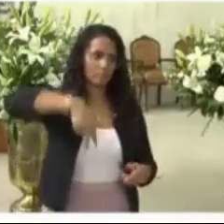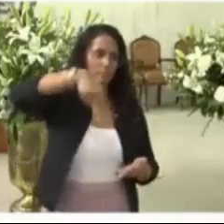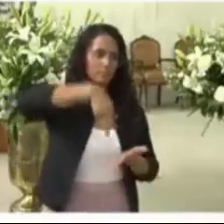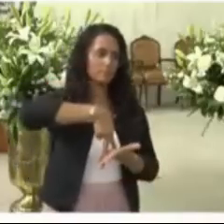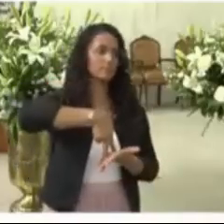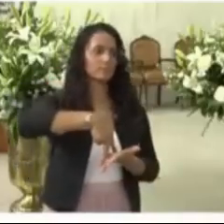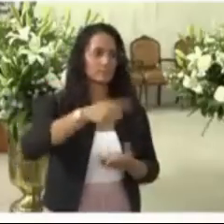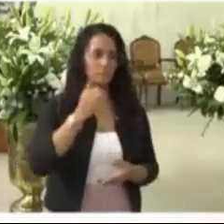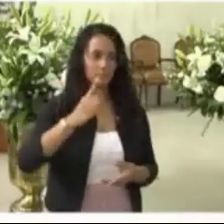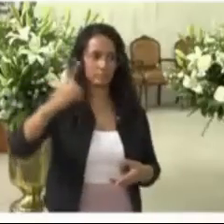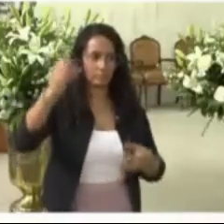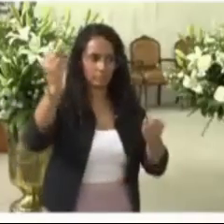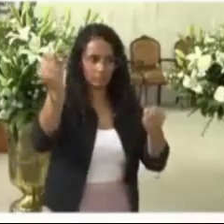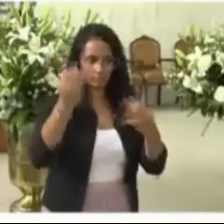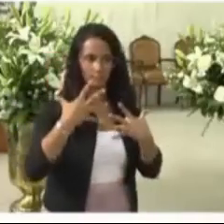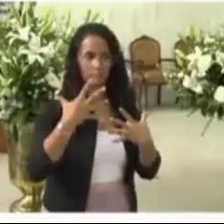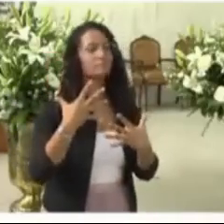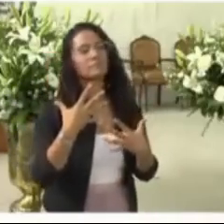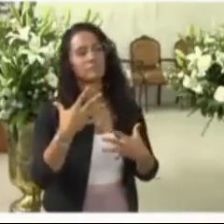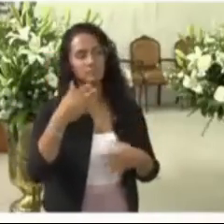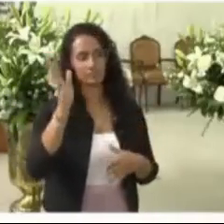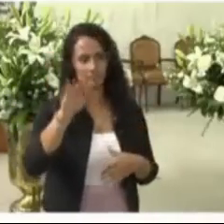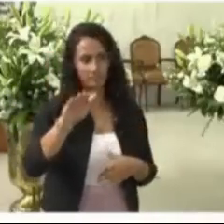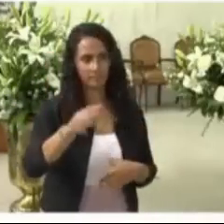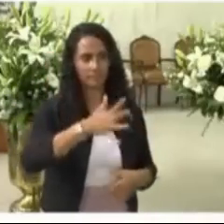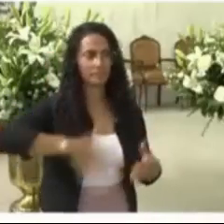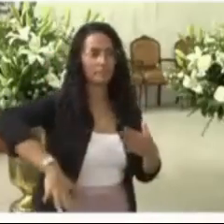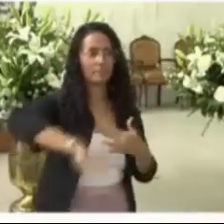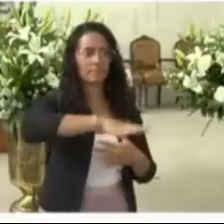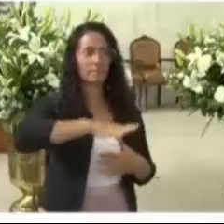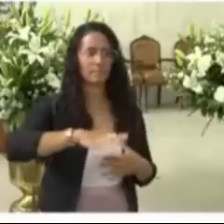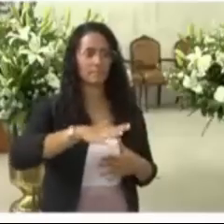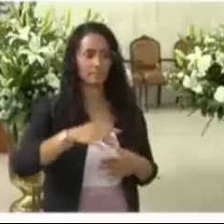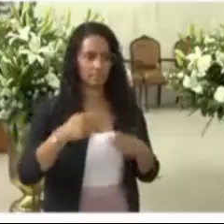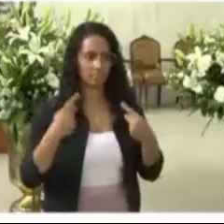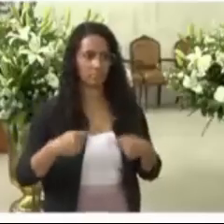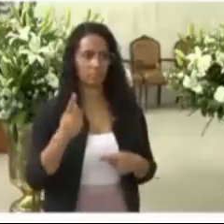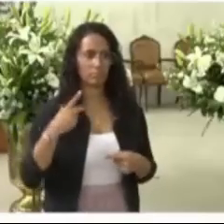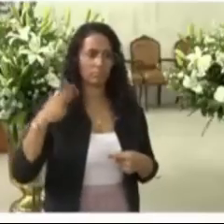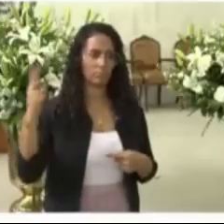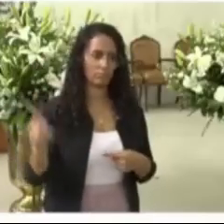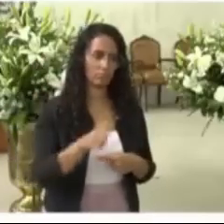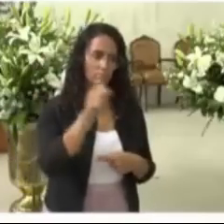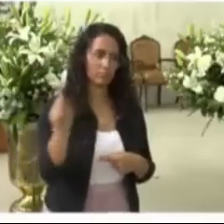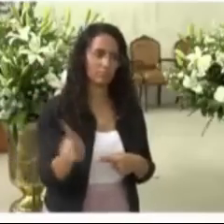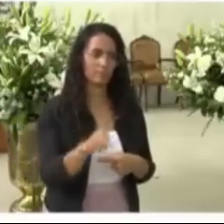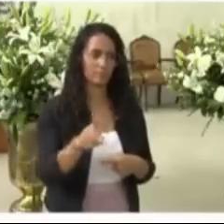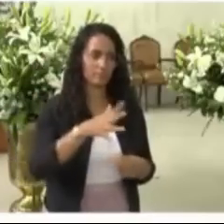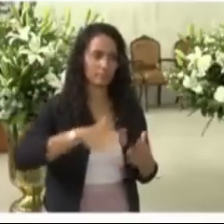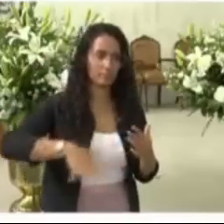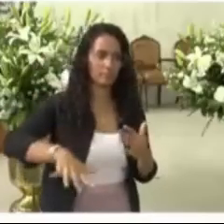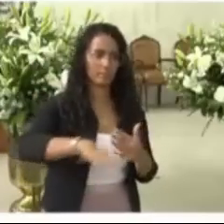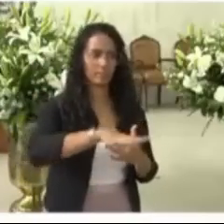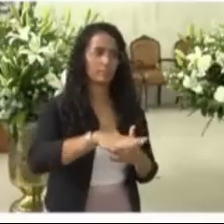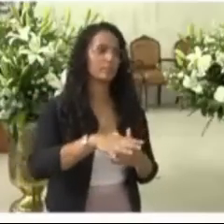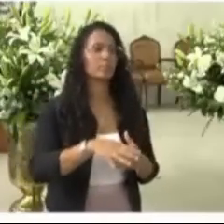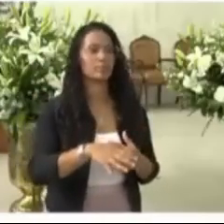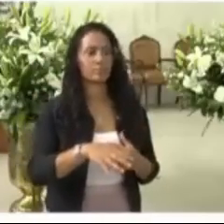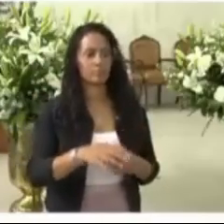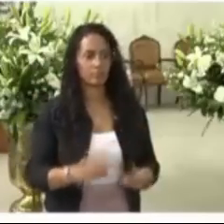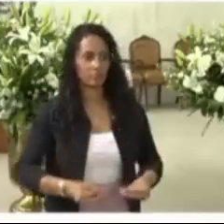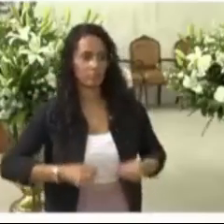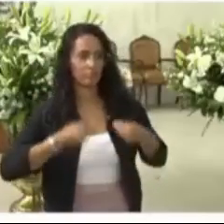Dios dijo: oíd, Judá todo, y vosotros moradores de Jerusalén, y